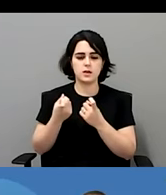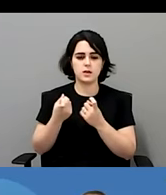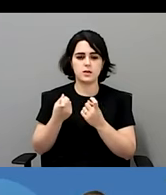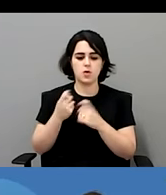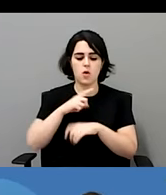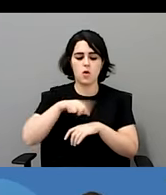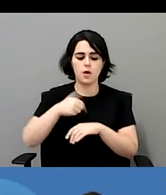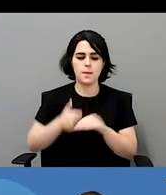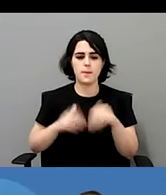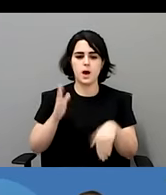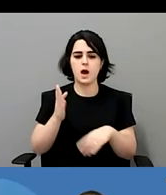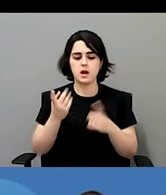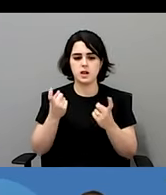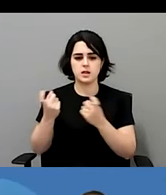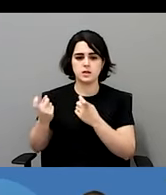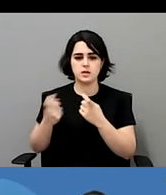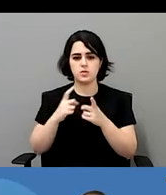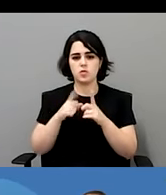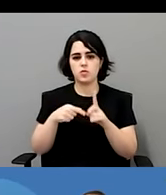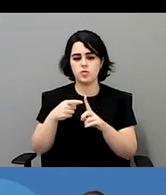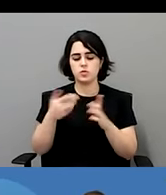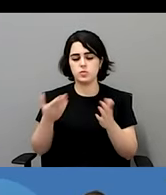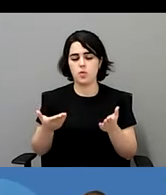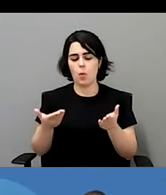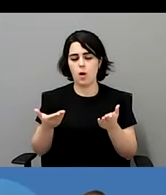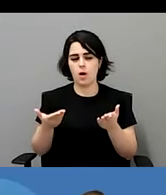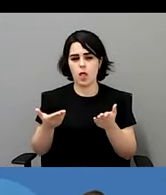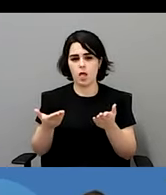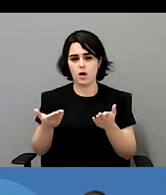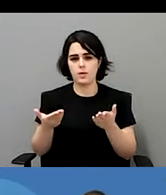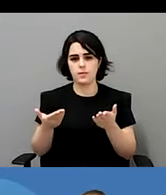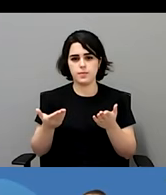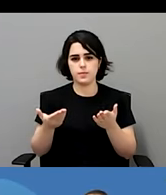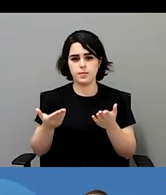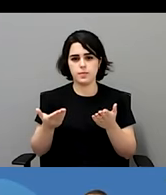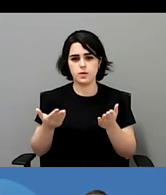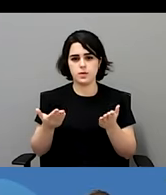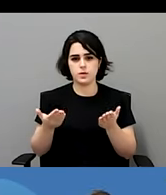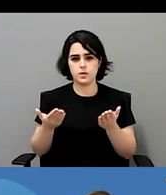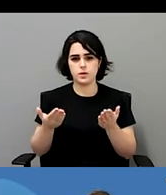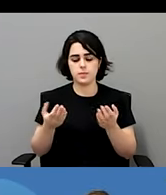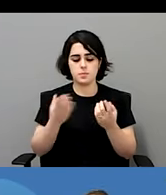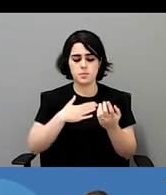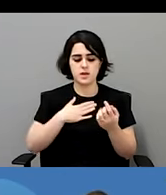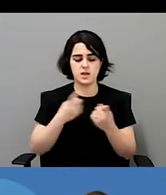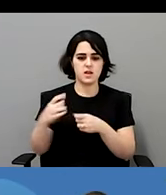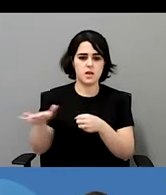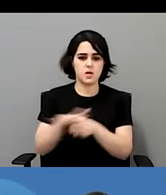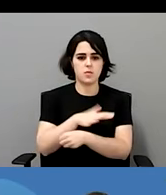horas para poder cubrir mis necesidades, porque como he